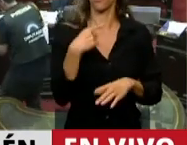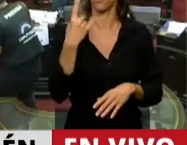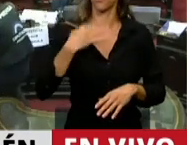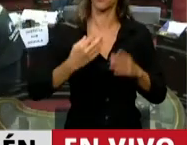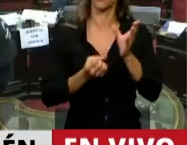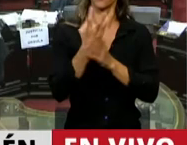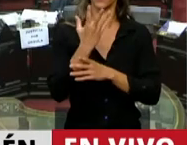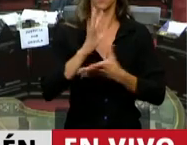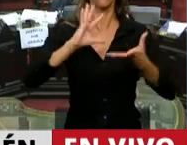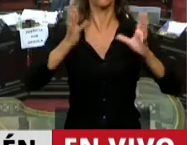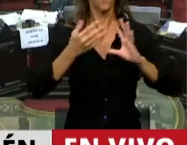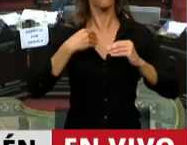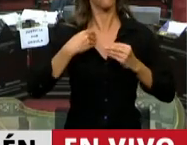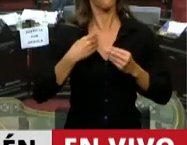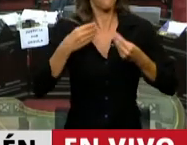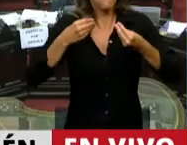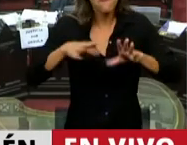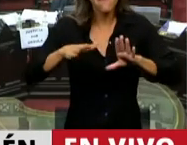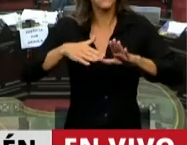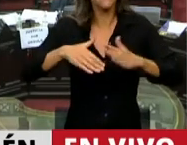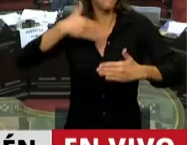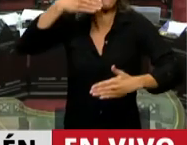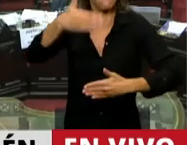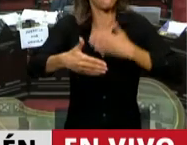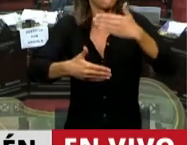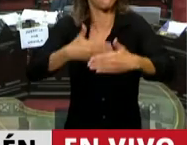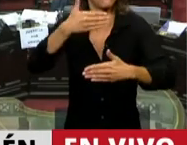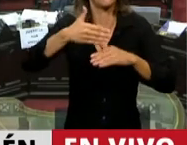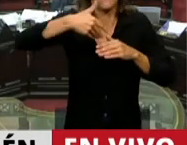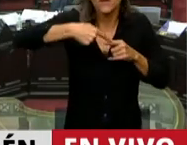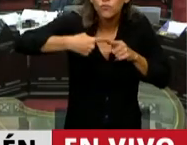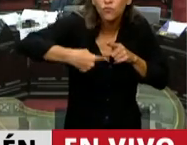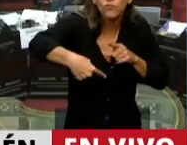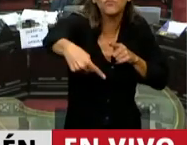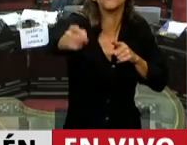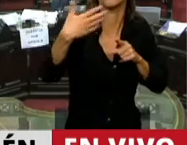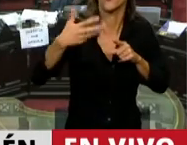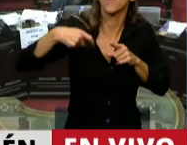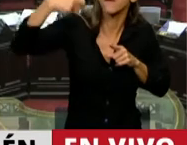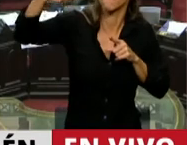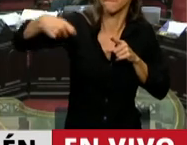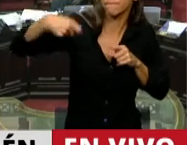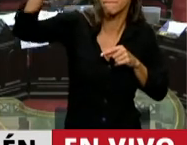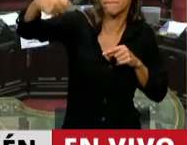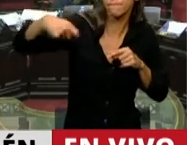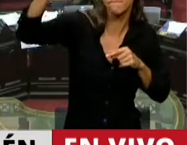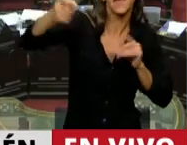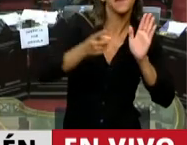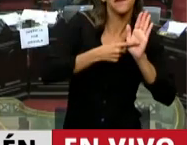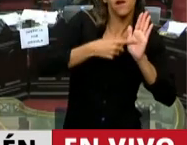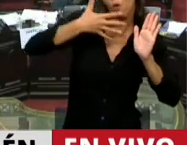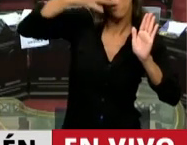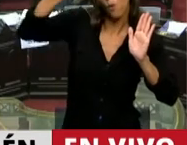nos permitan iniciar un proceso de desendeudamiento, un proceso de certidumbre y reglas claras